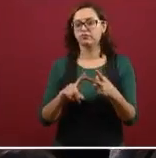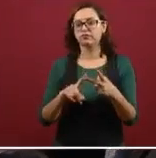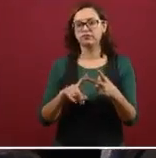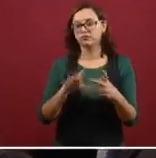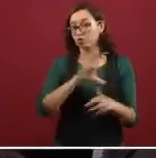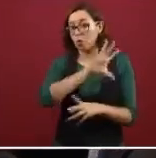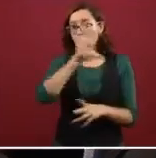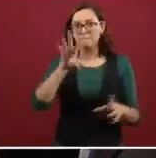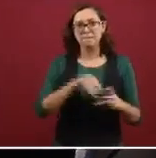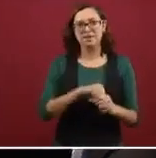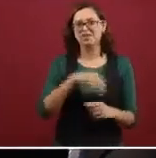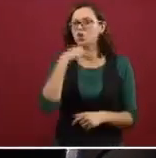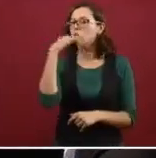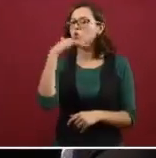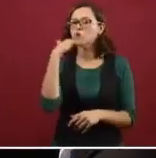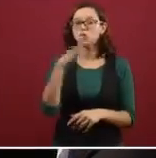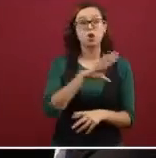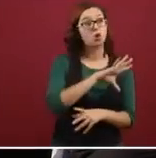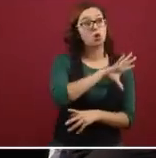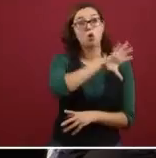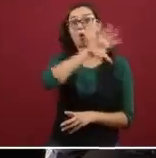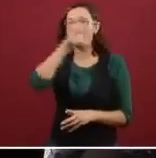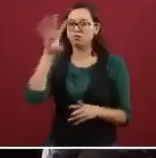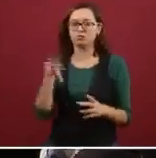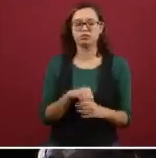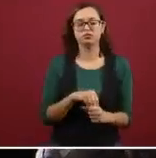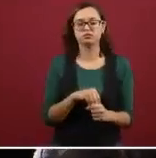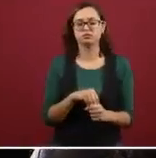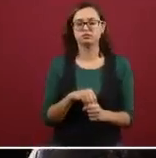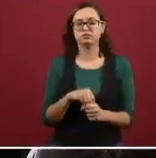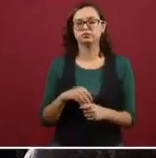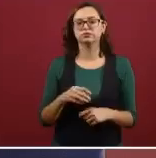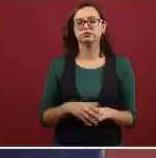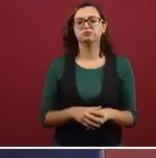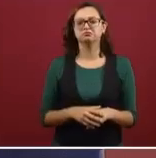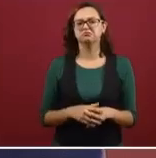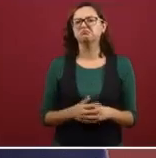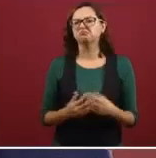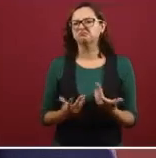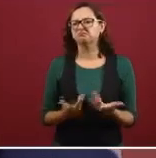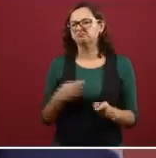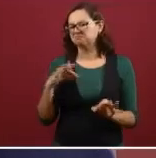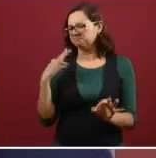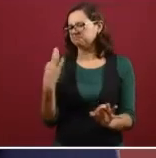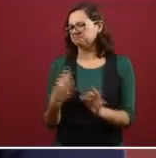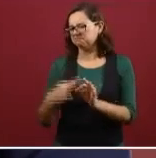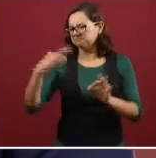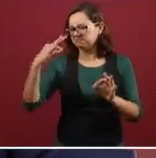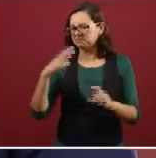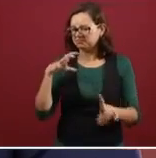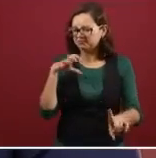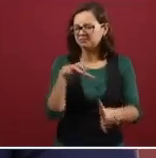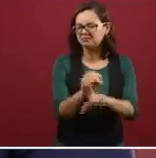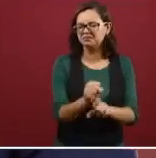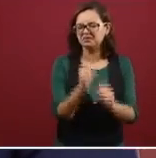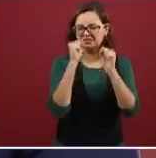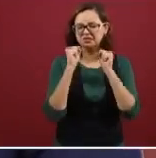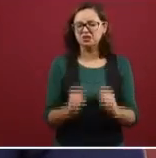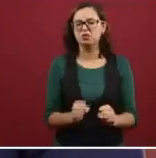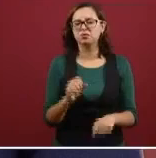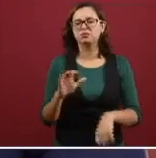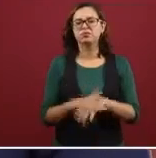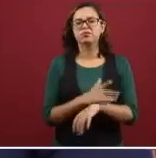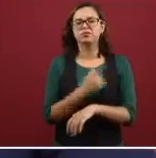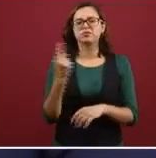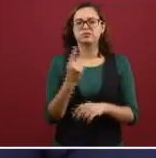corrupción, de arriba abajo. Y lo vamos a lograr porque la mayoría de la gente